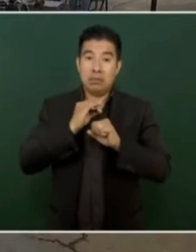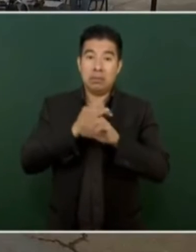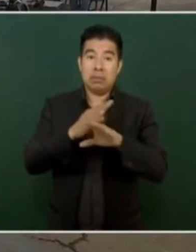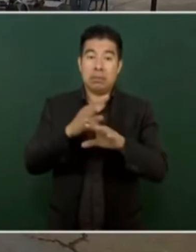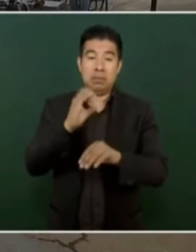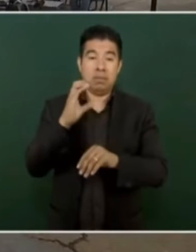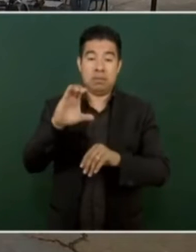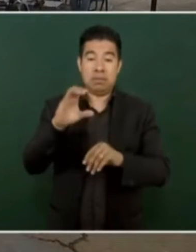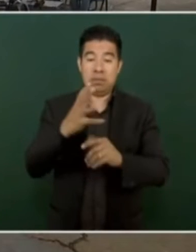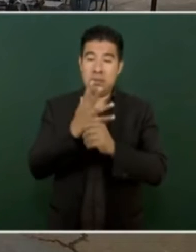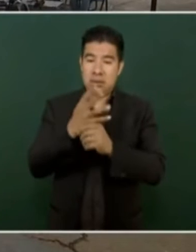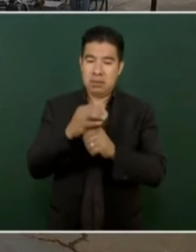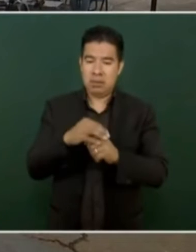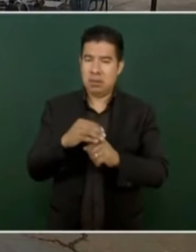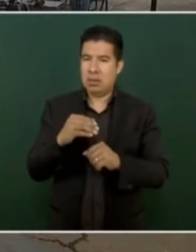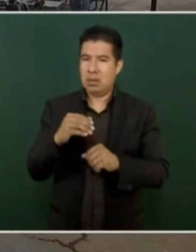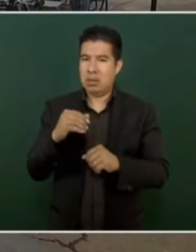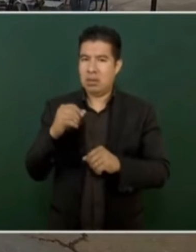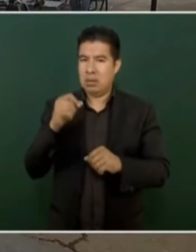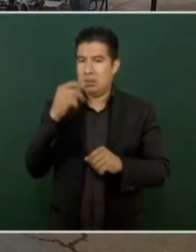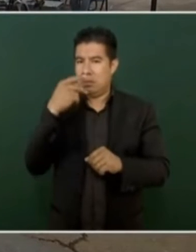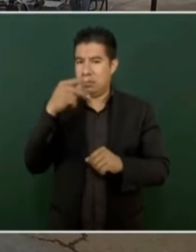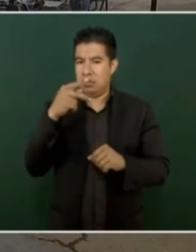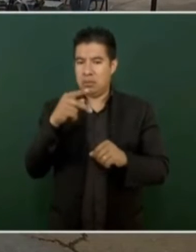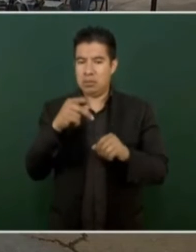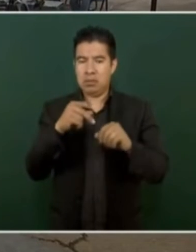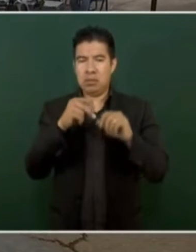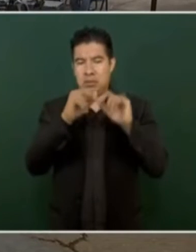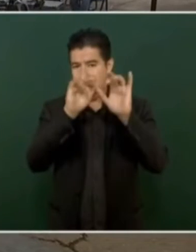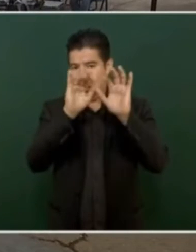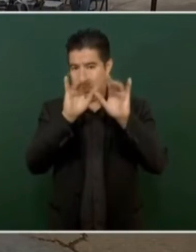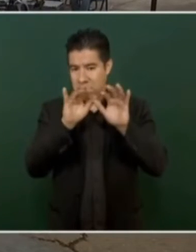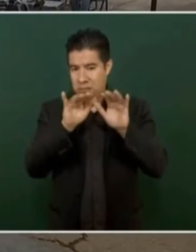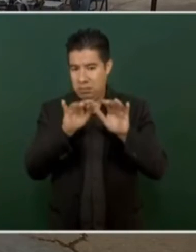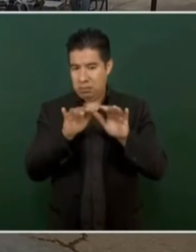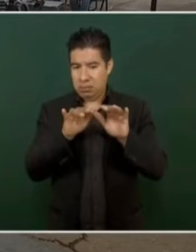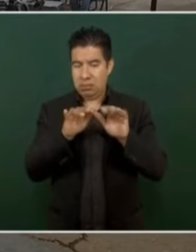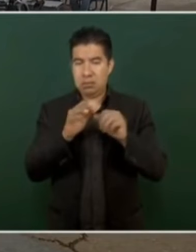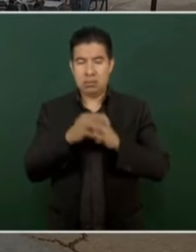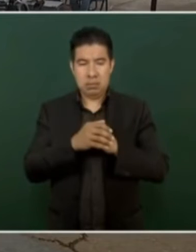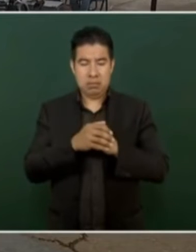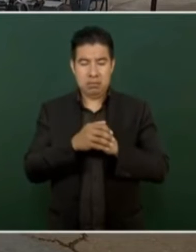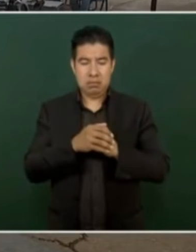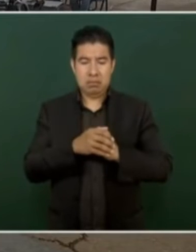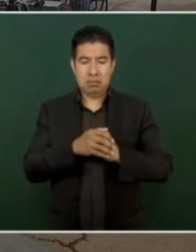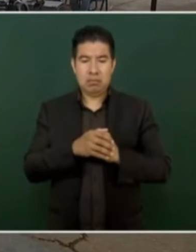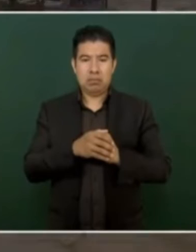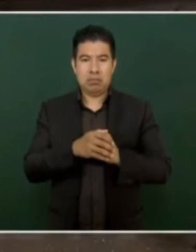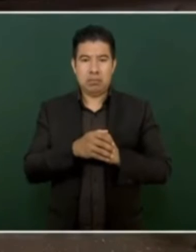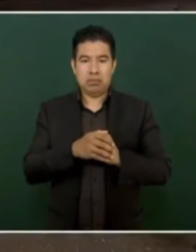estaba enterado de este comunicado. ¿Usted redactó este texto? En el viaje,